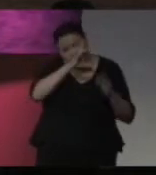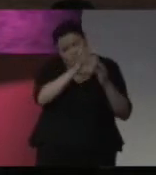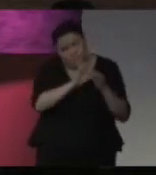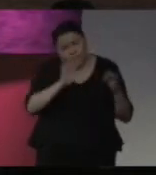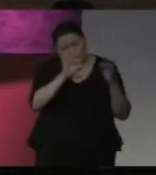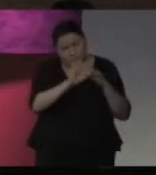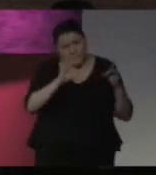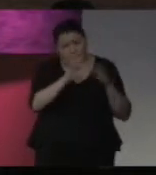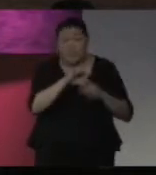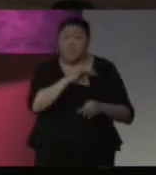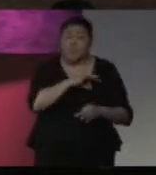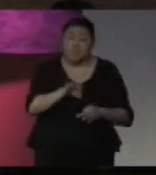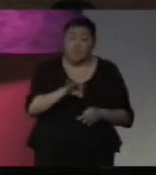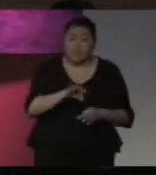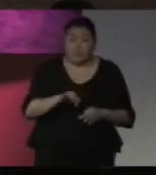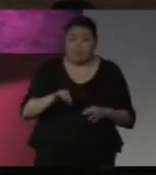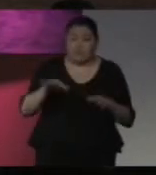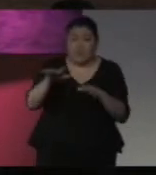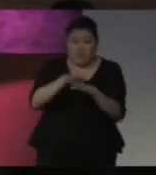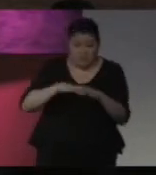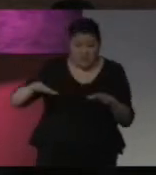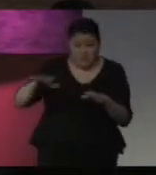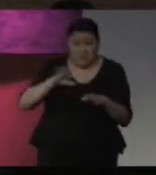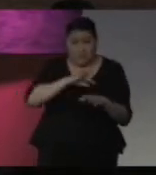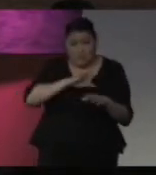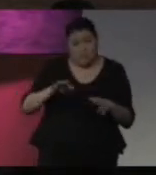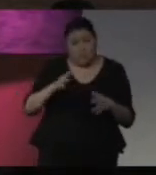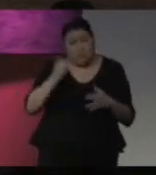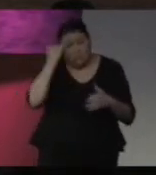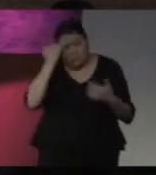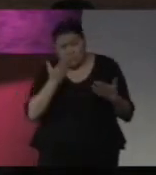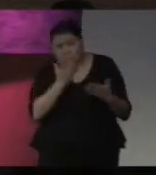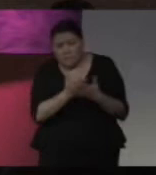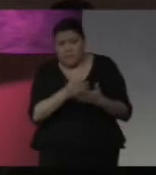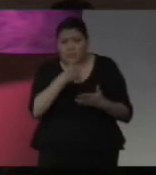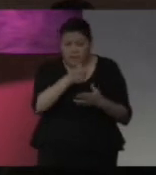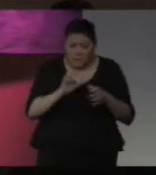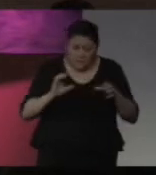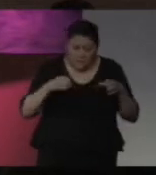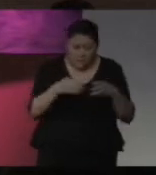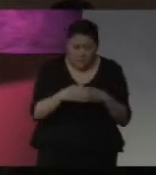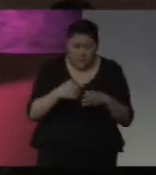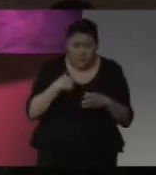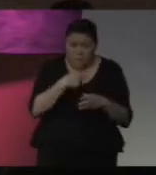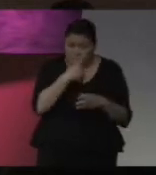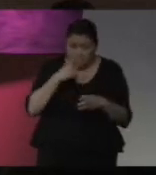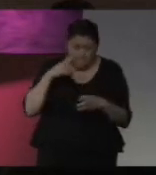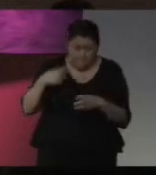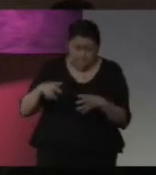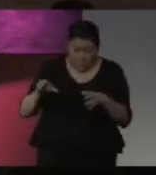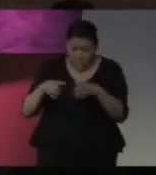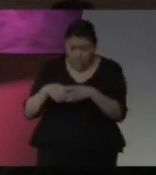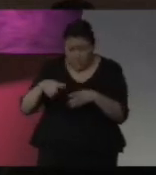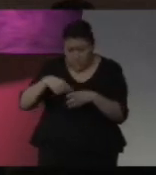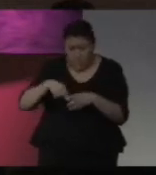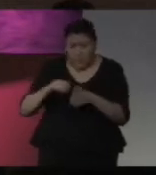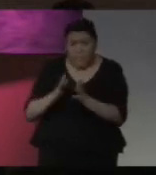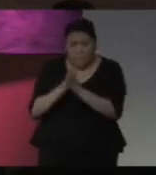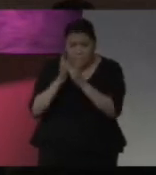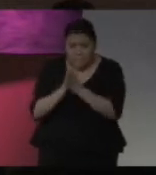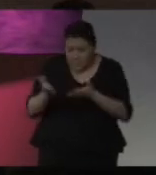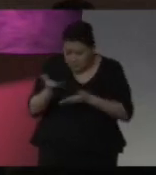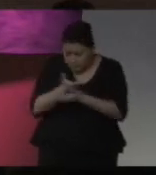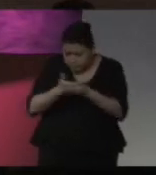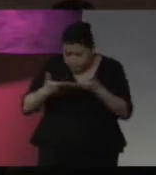actuar dentro de esta subjetividad comunitaria, que yo la entiendo así, como algo en la que todos participamos y en la que